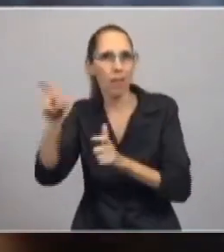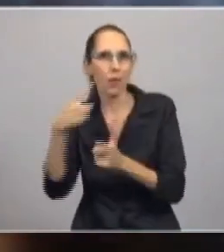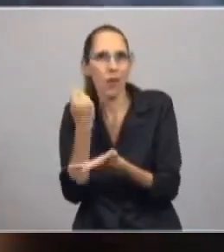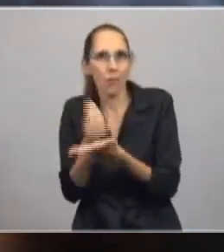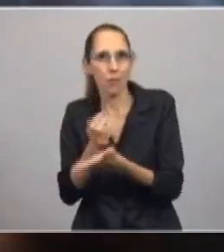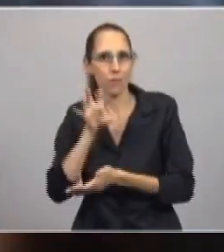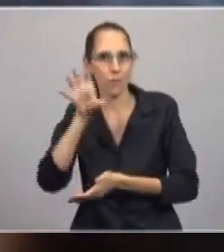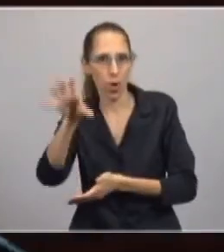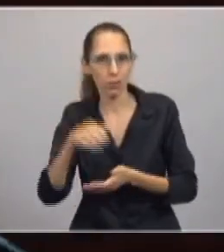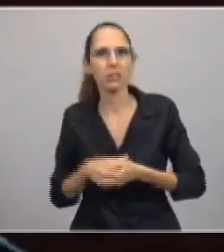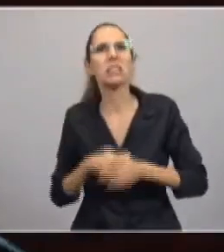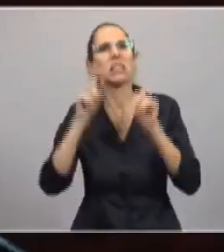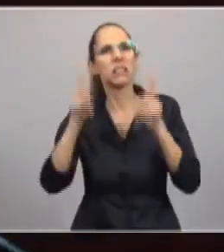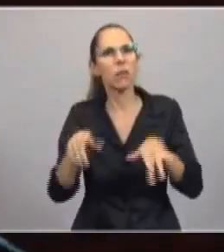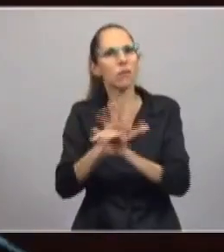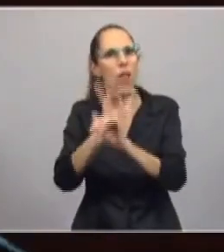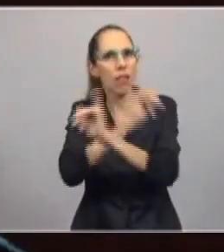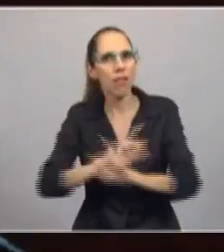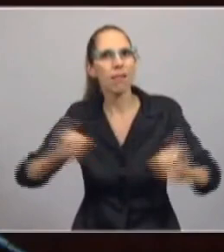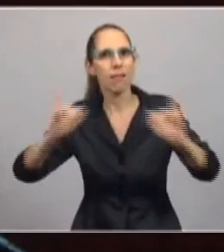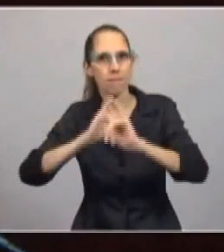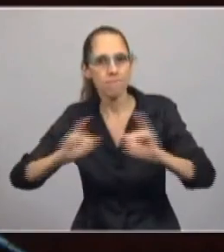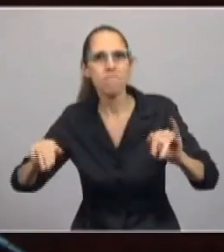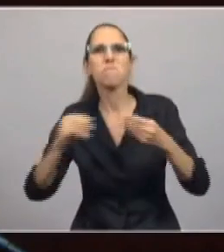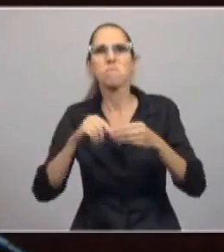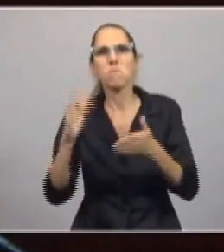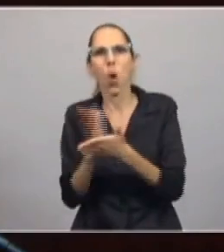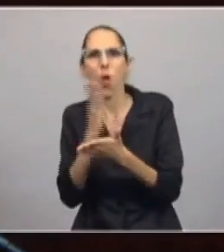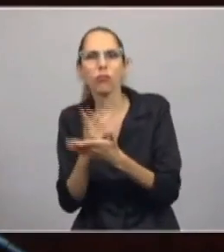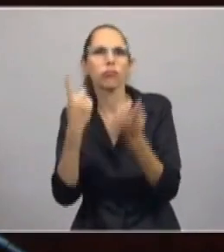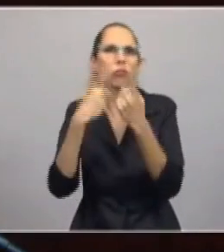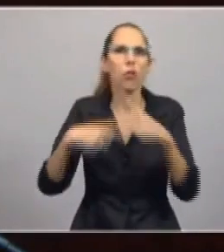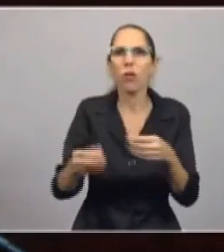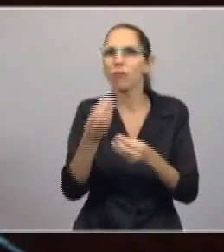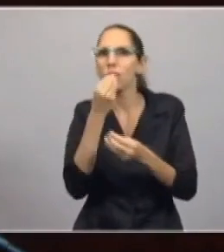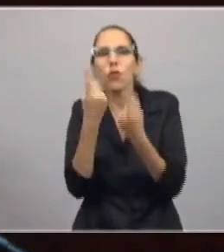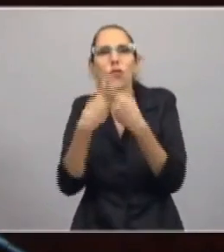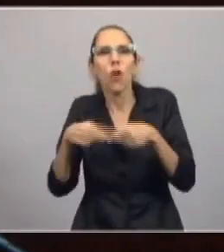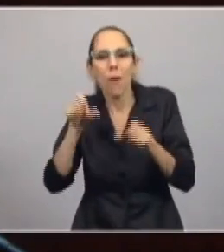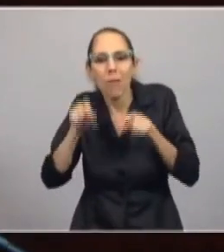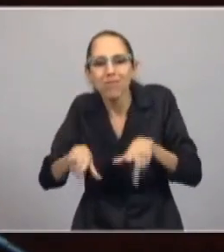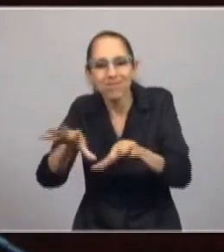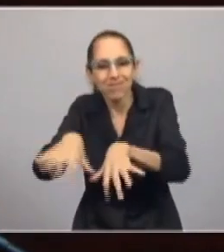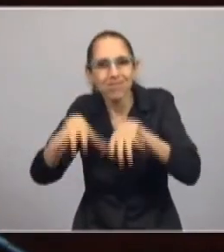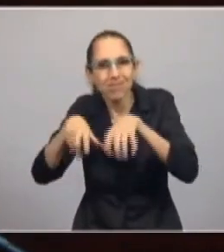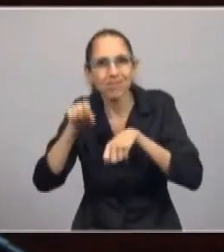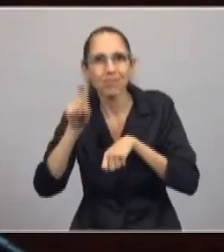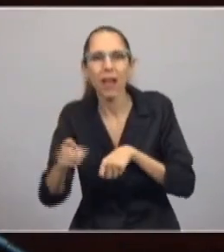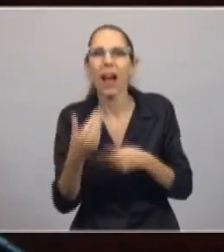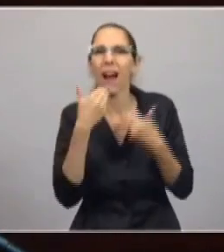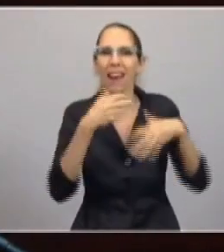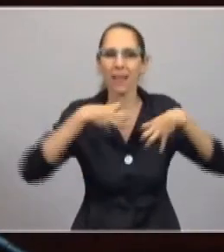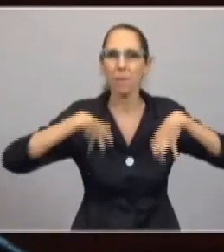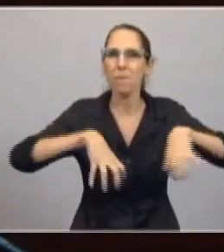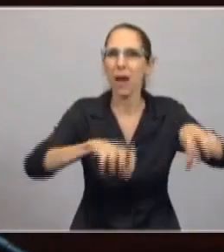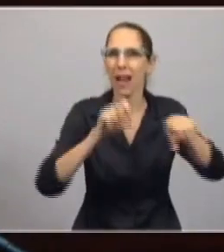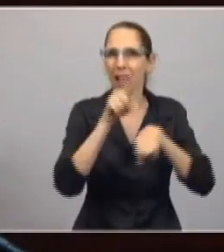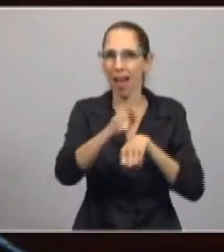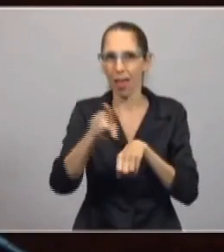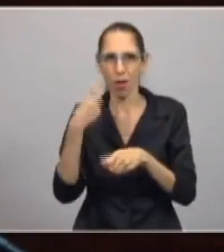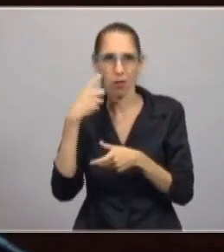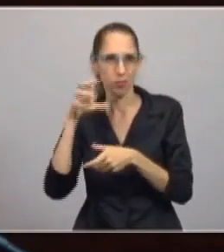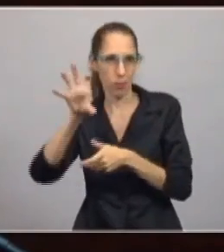también la promoción de la producción y el consumo de alimentos bonaerenses mediante el programa Mercados Bonaerenses. Desde